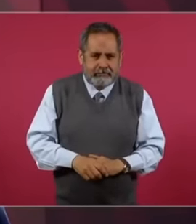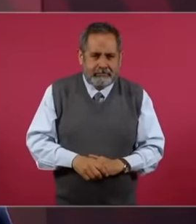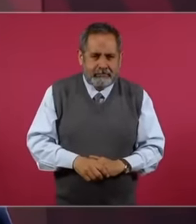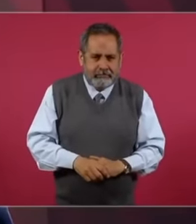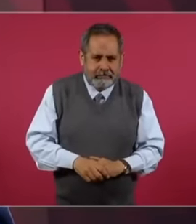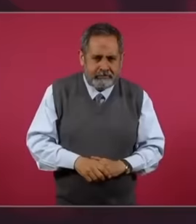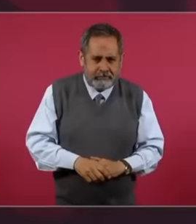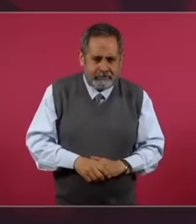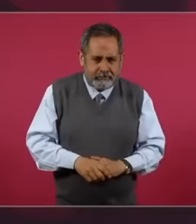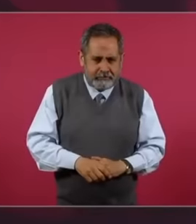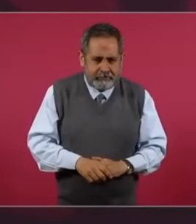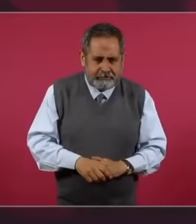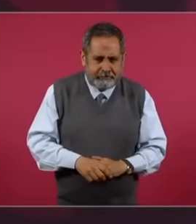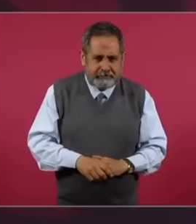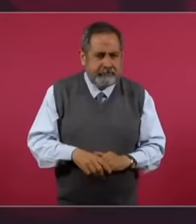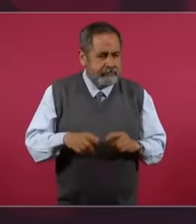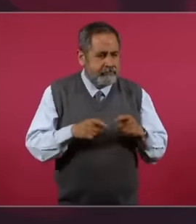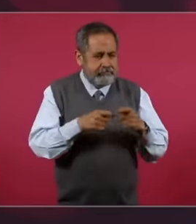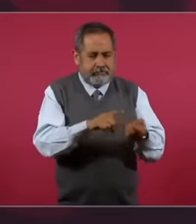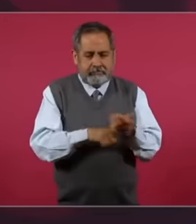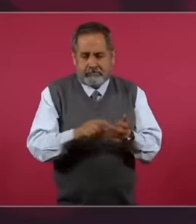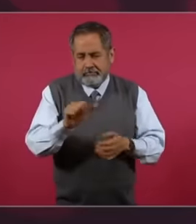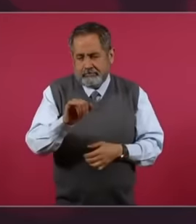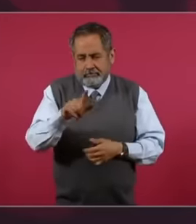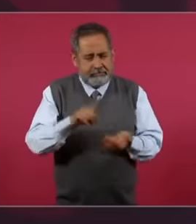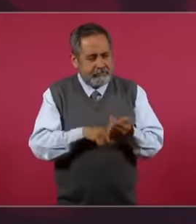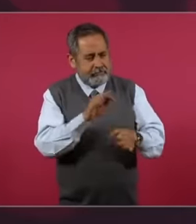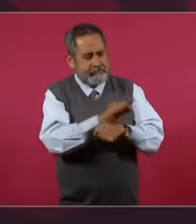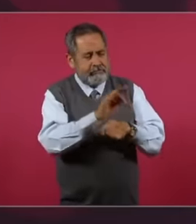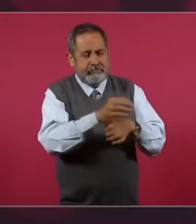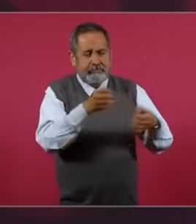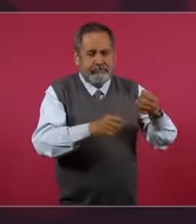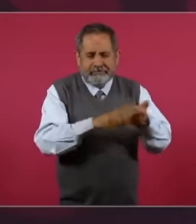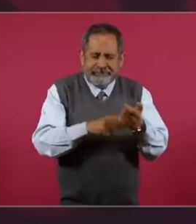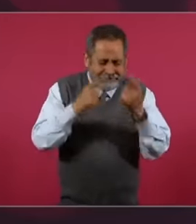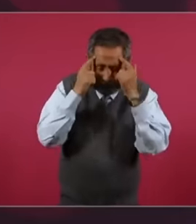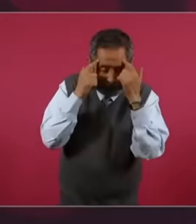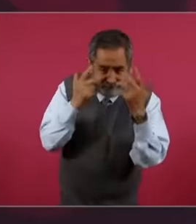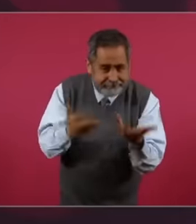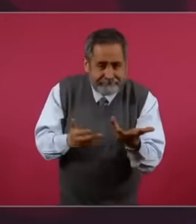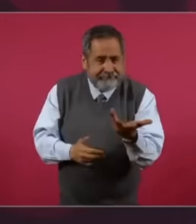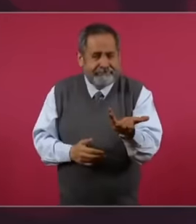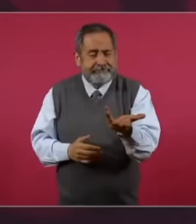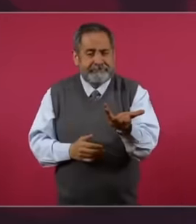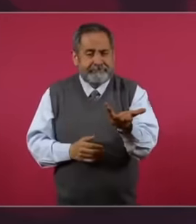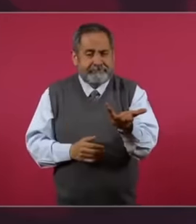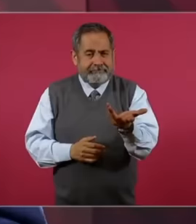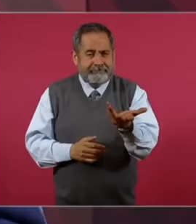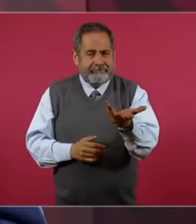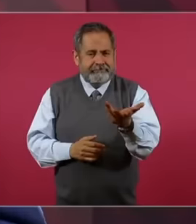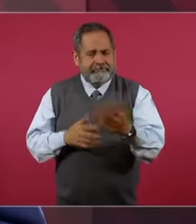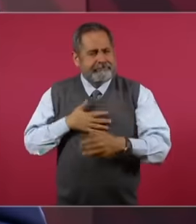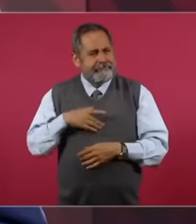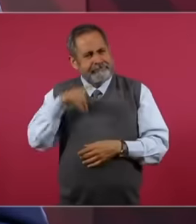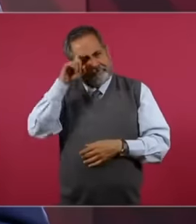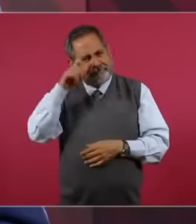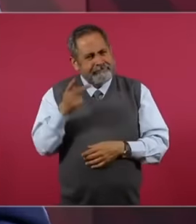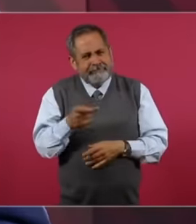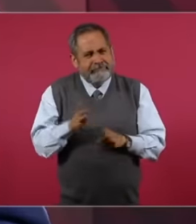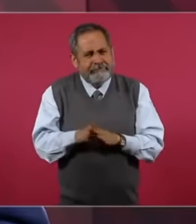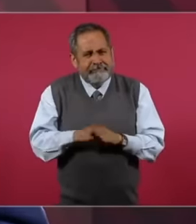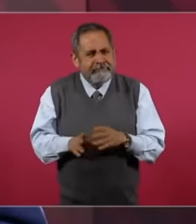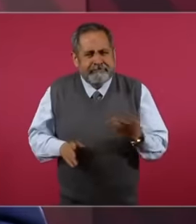y le dan el asilo. Pero bueno, mi pregunta es